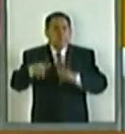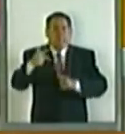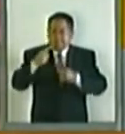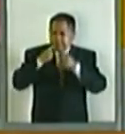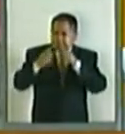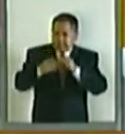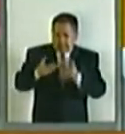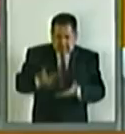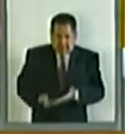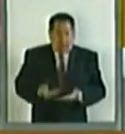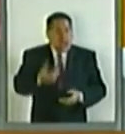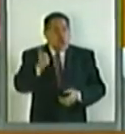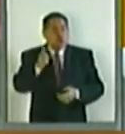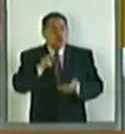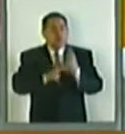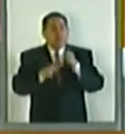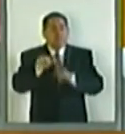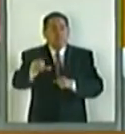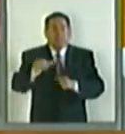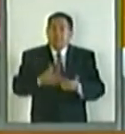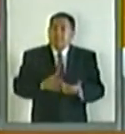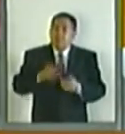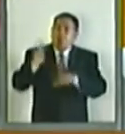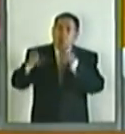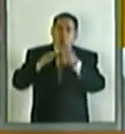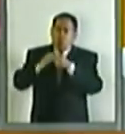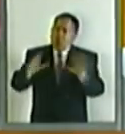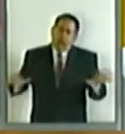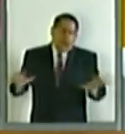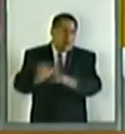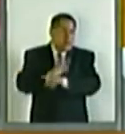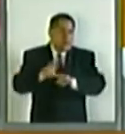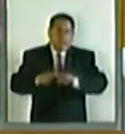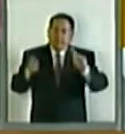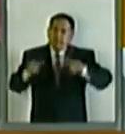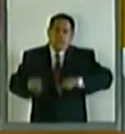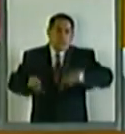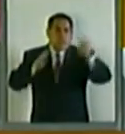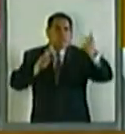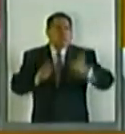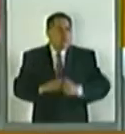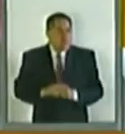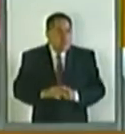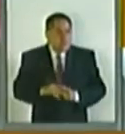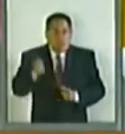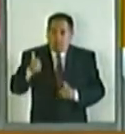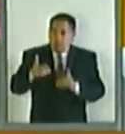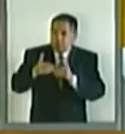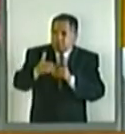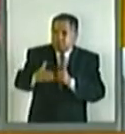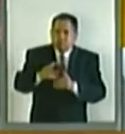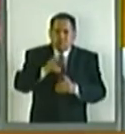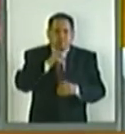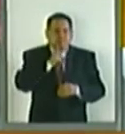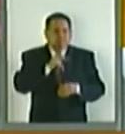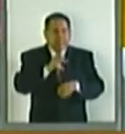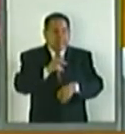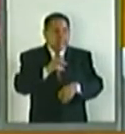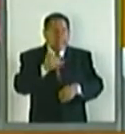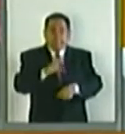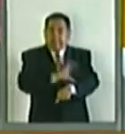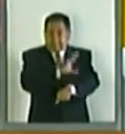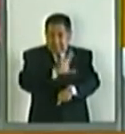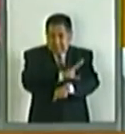hoy agosto 2016, el mundo ha cambiado mucho. El incremento en las tarifas eléctricas en el